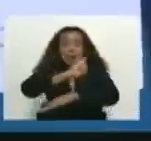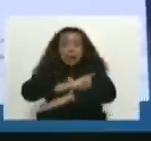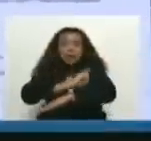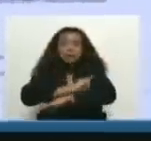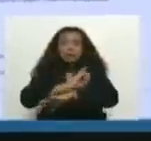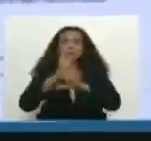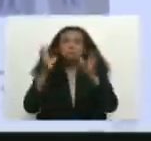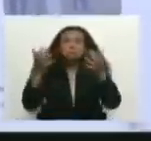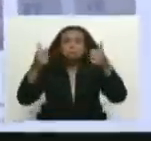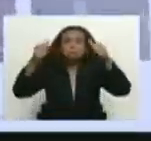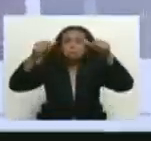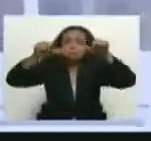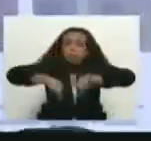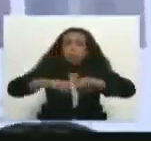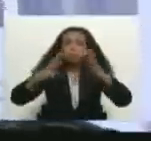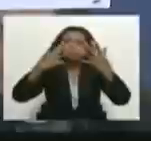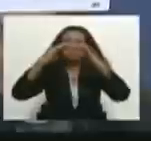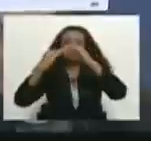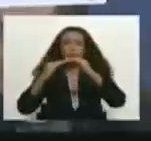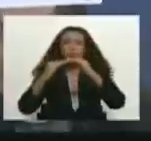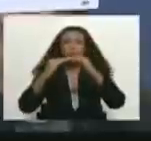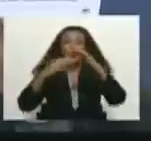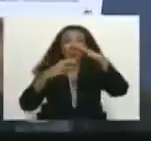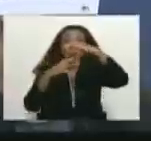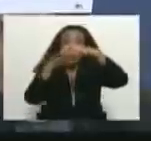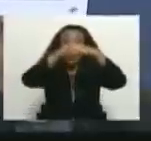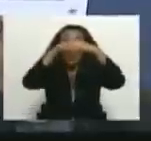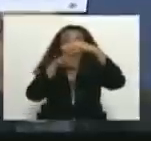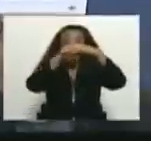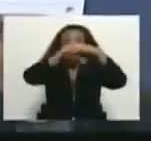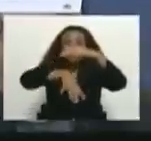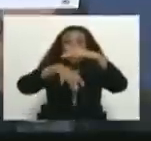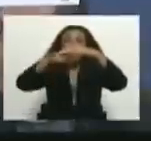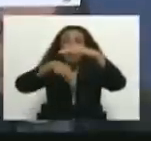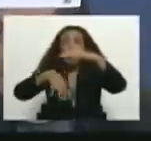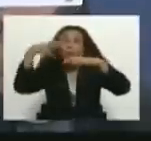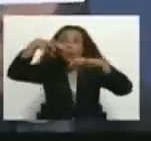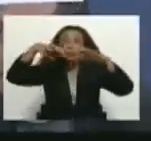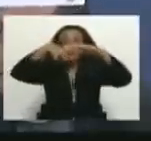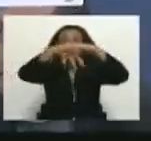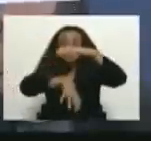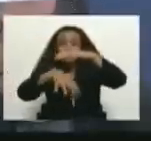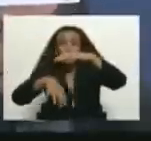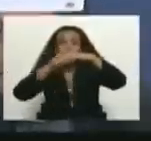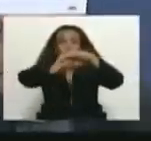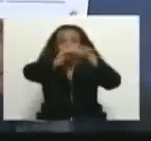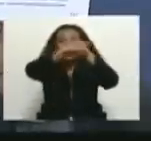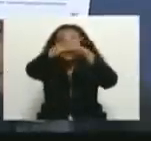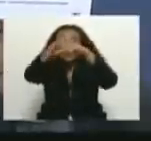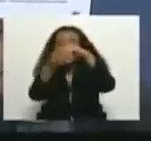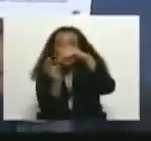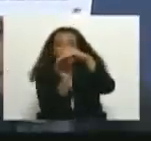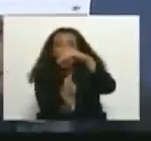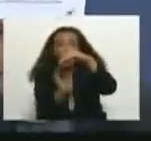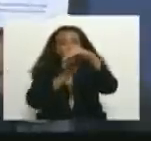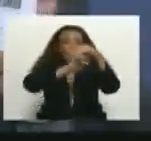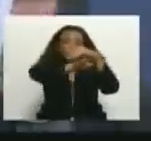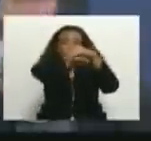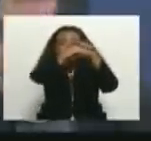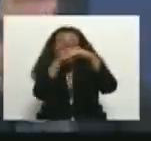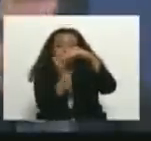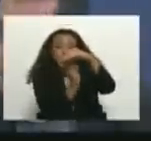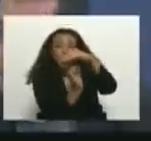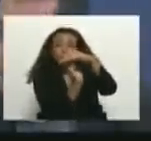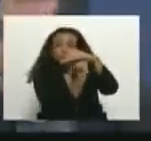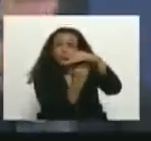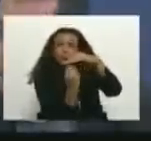se hizo ese trabajo de impermeabilización, que es lo primero que hay que hacer en casi todas las iglesias, recuperar los techos y